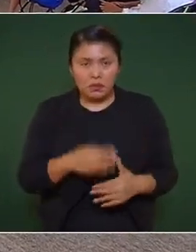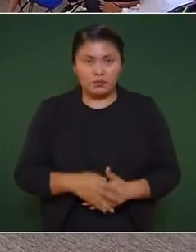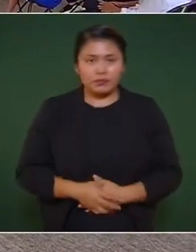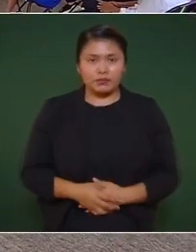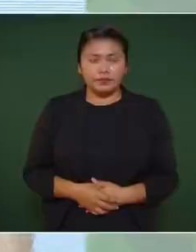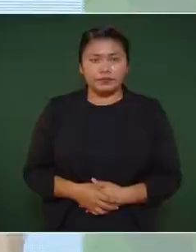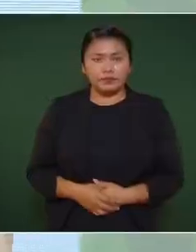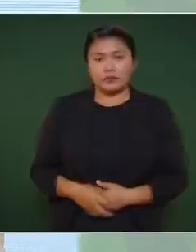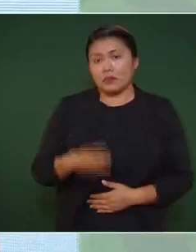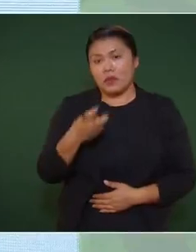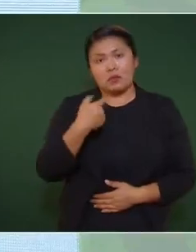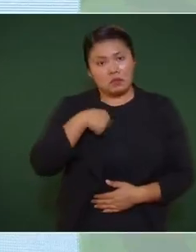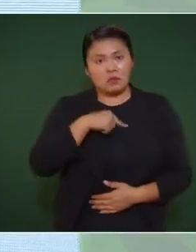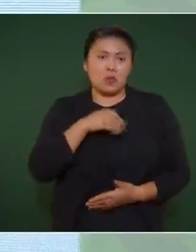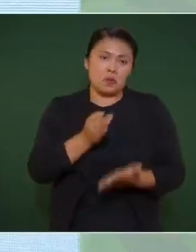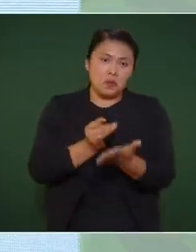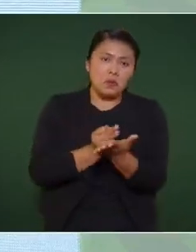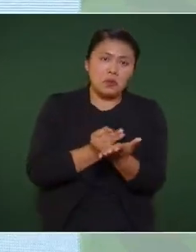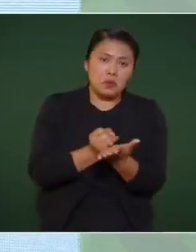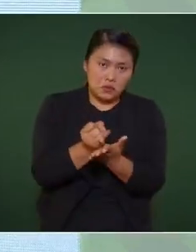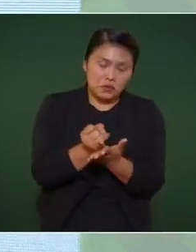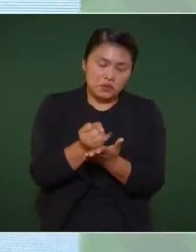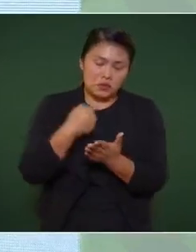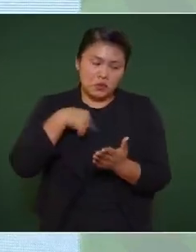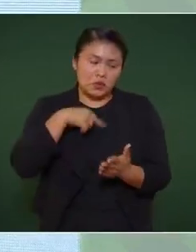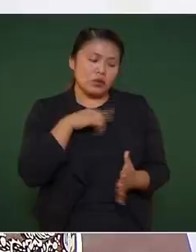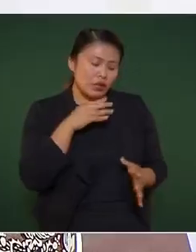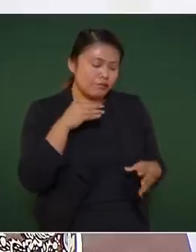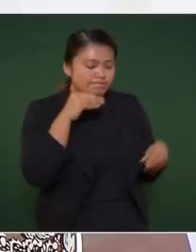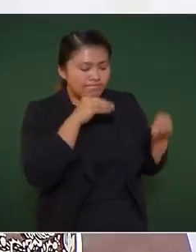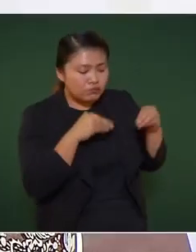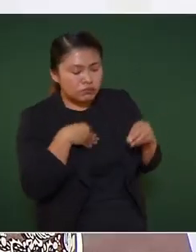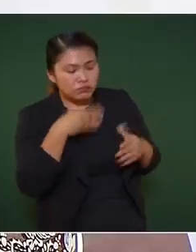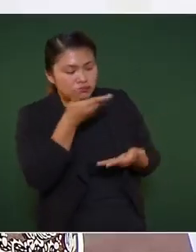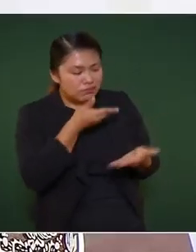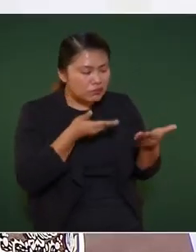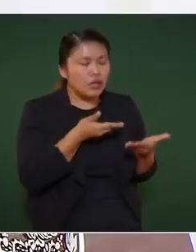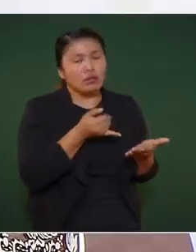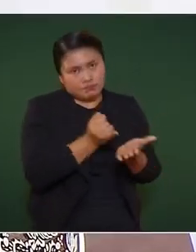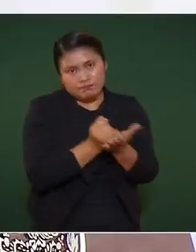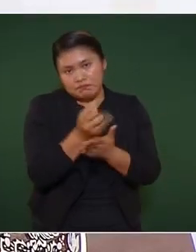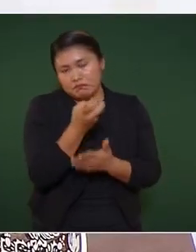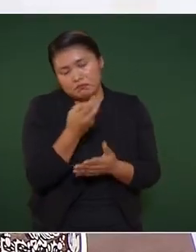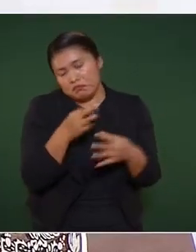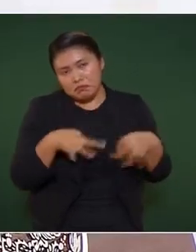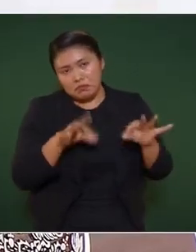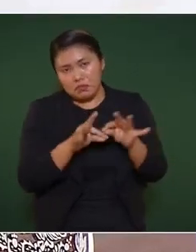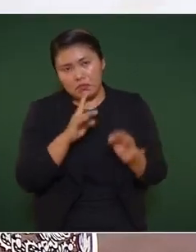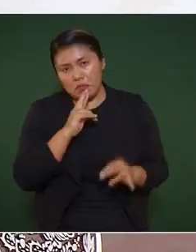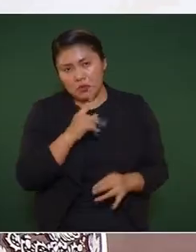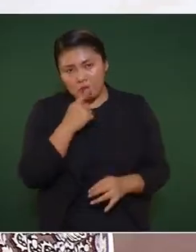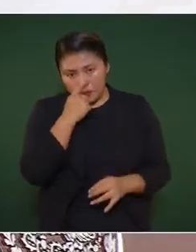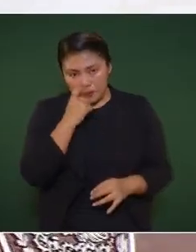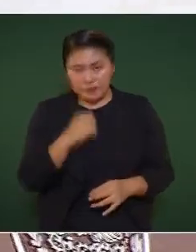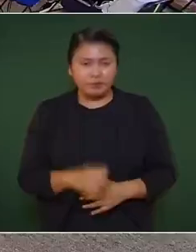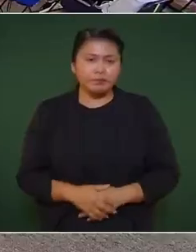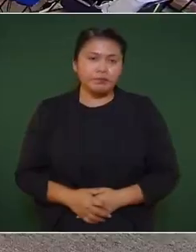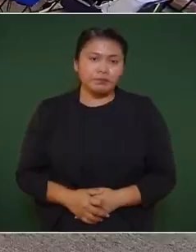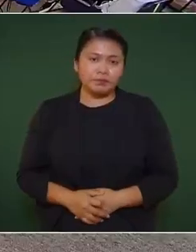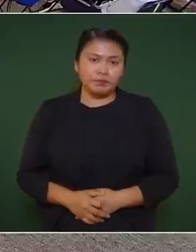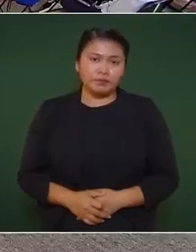fue una decisión que se tomó. Y lo otro, pues, tiene que